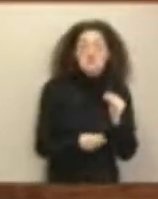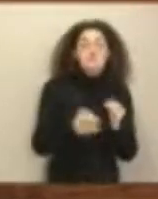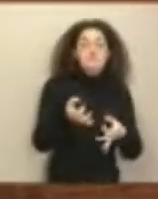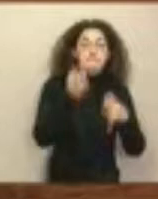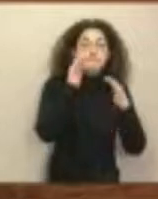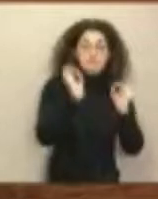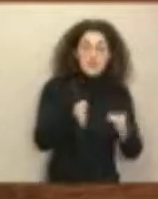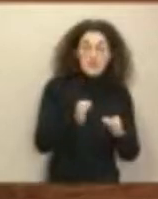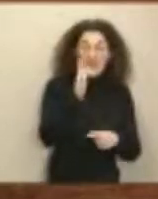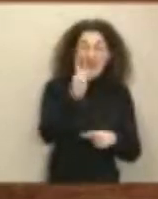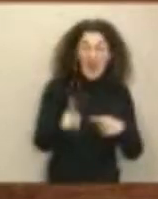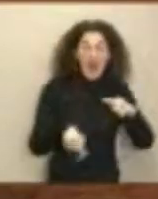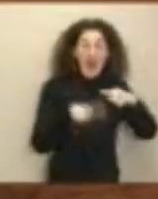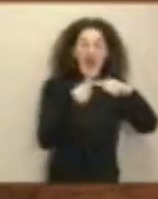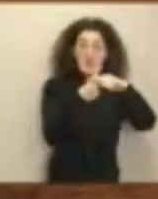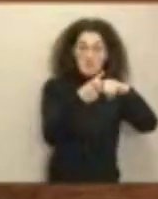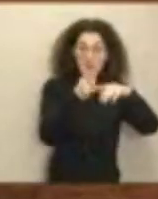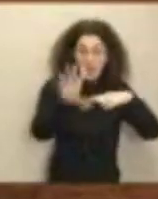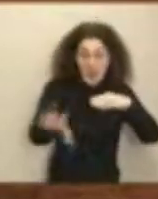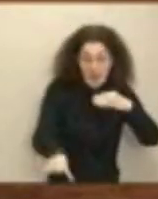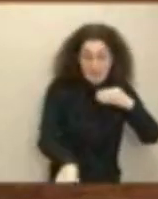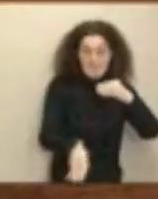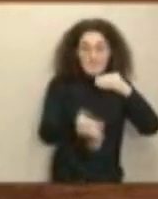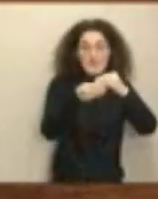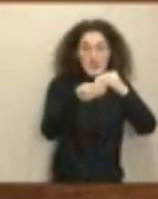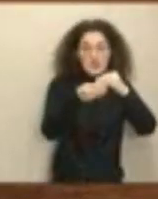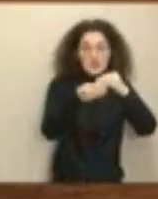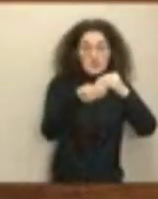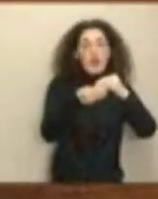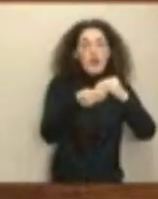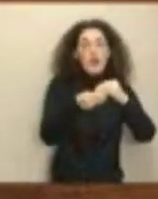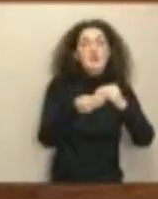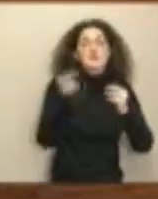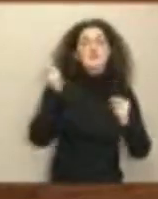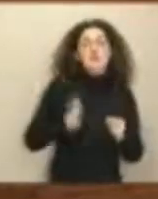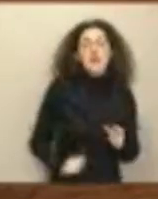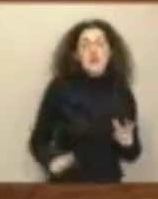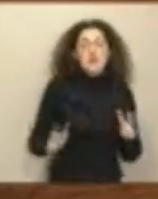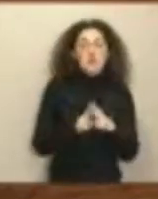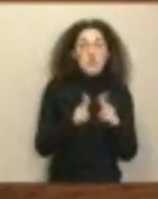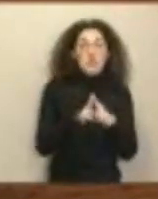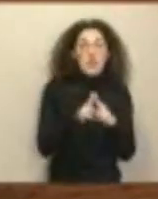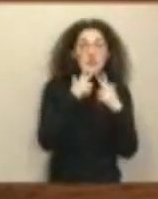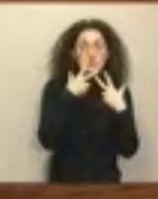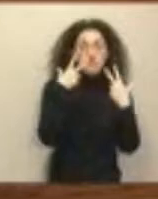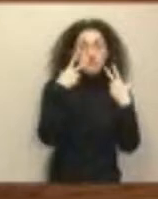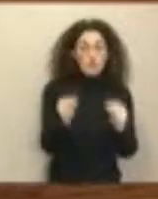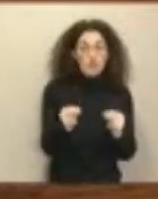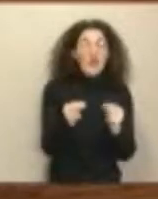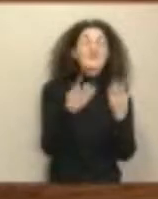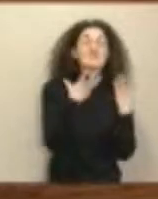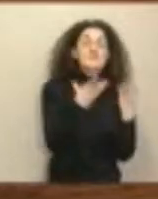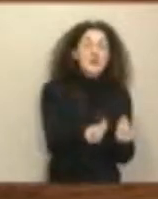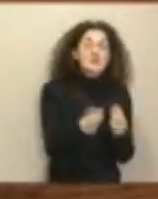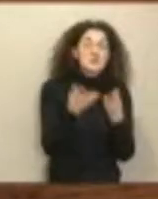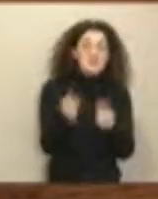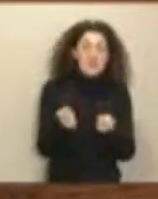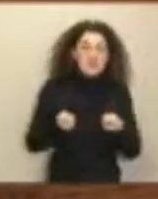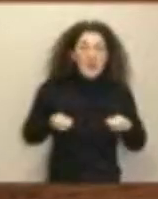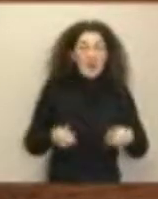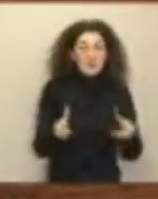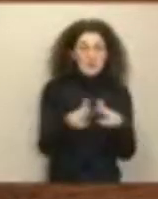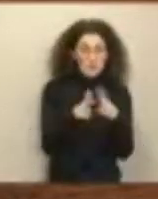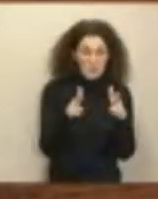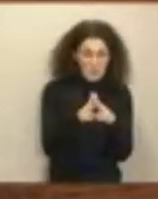si además añadimos una negativa al salario social, señoría, a tantos y tantos gastos sociales que